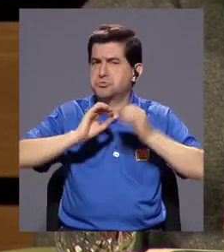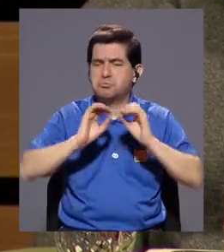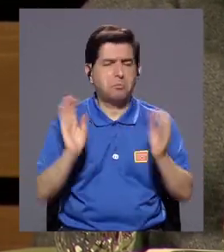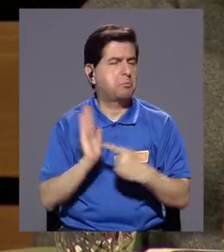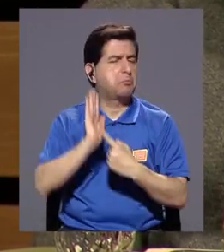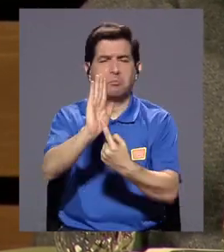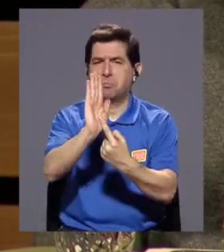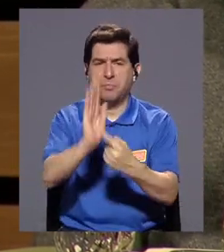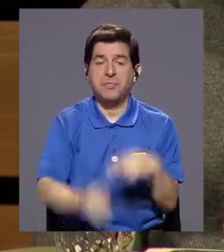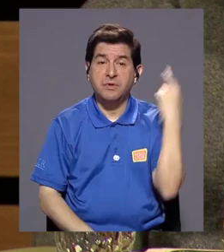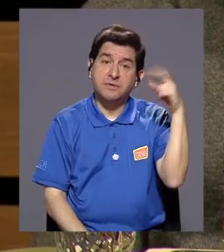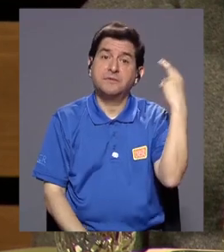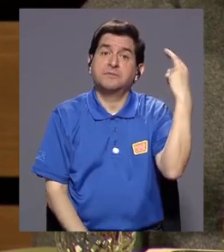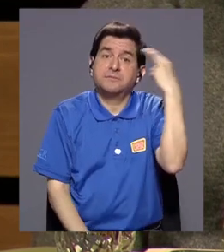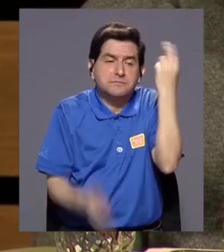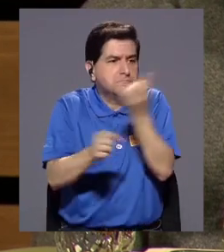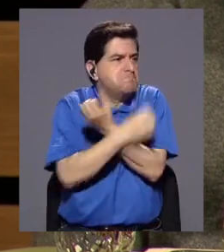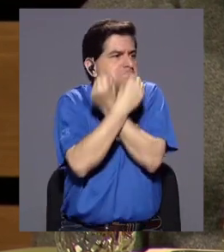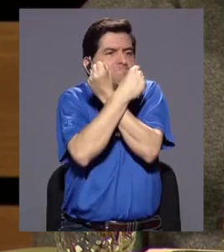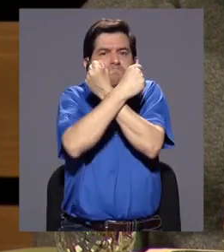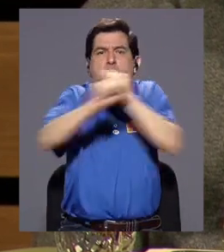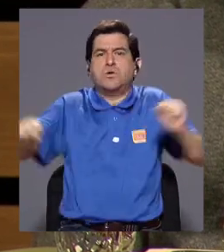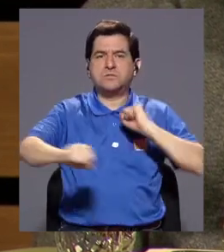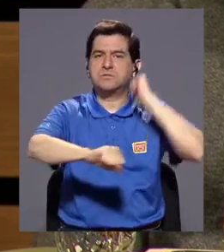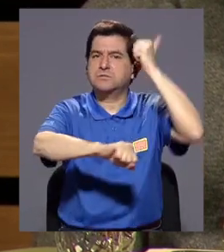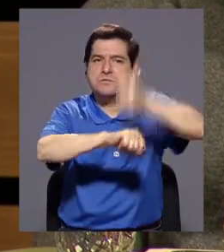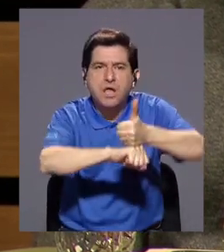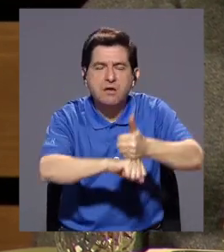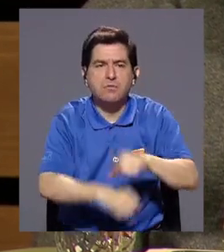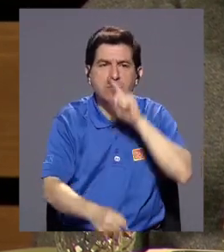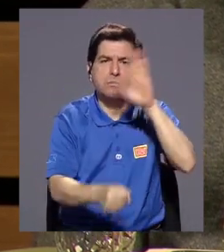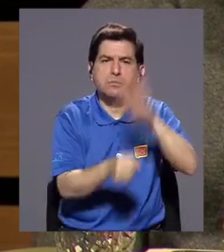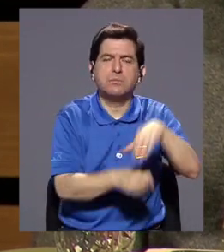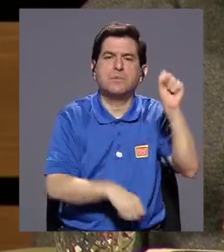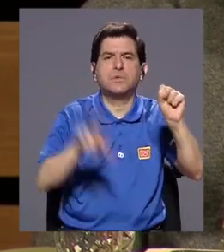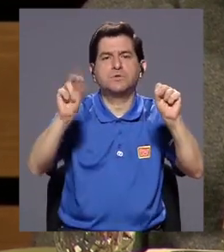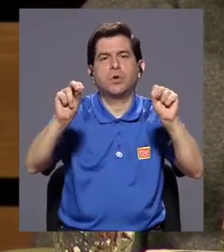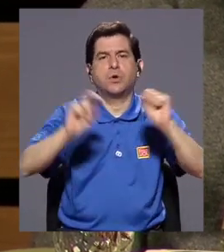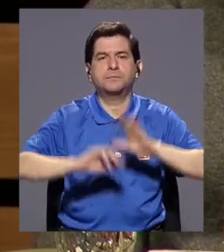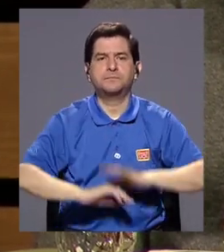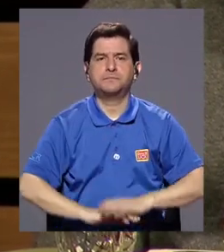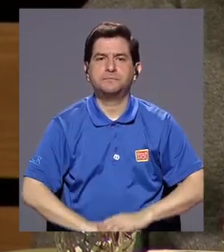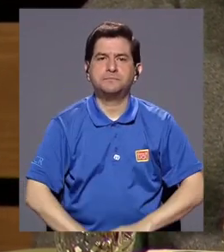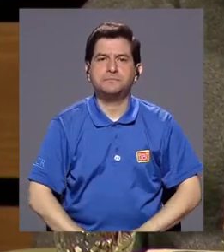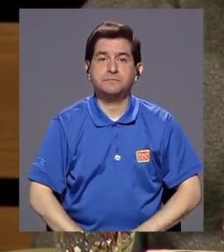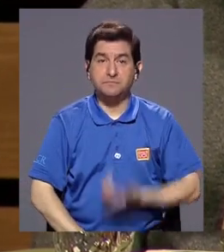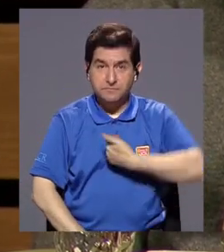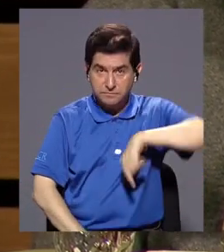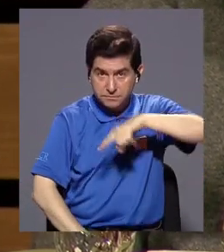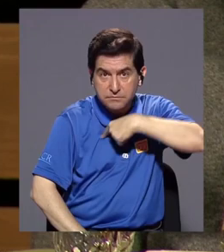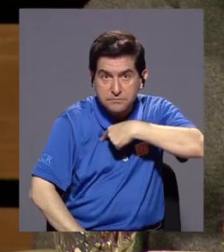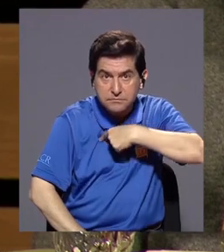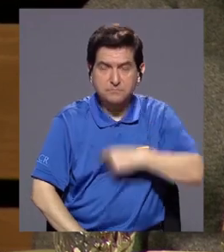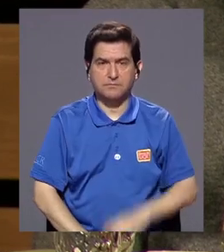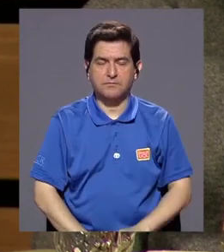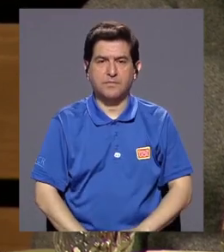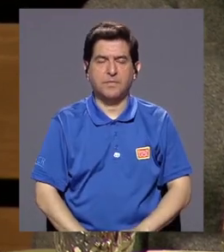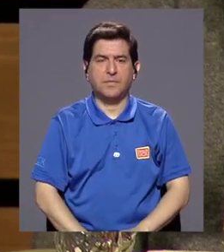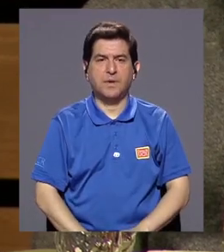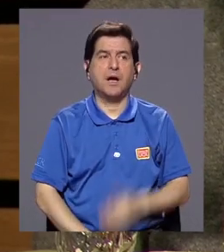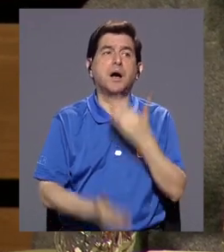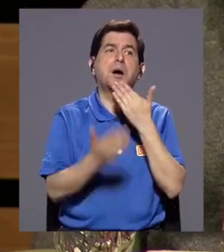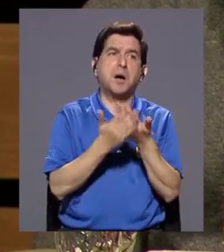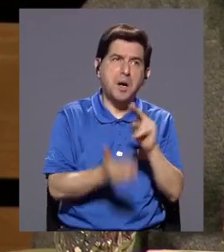imposible determinar si se están cumpliendo o no. Nosotros, por lo menos la buena noticia es que cuando emitamos las